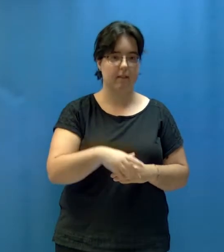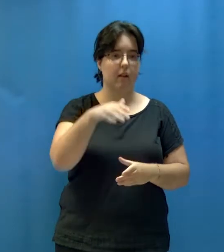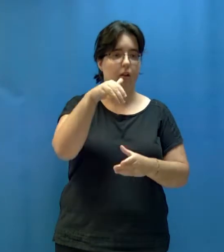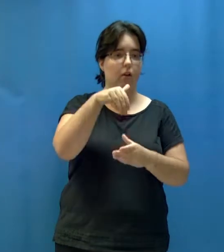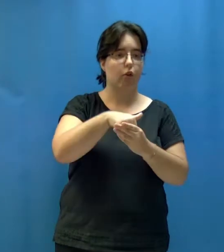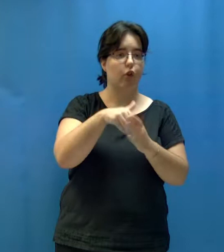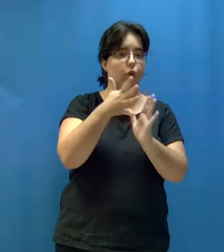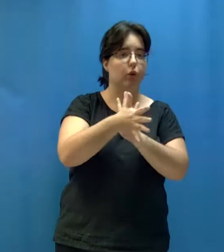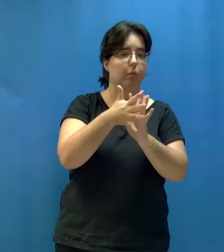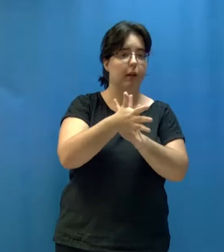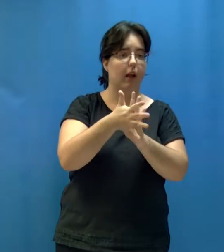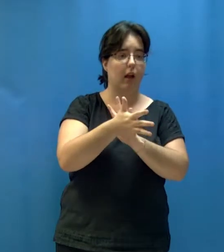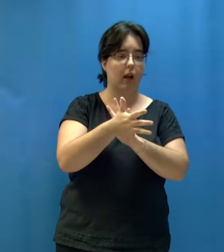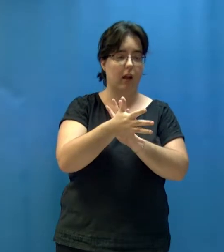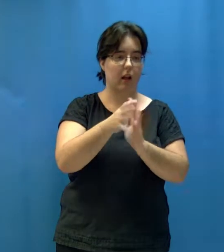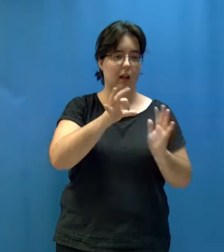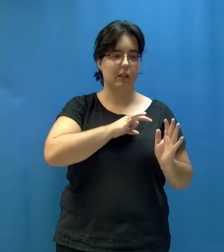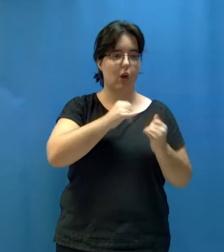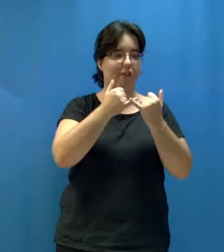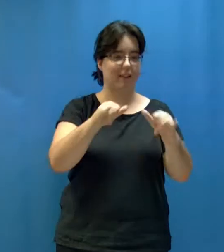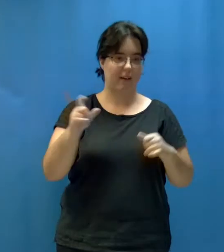Estimado. Señora Beltrán.